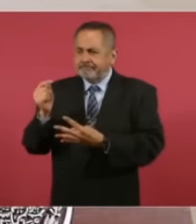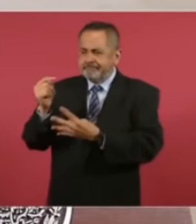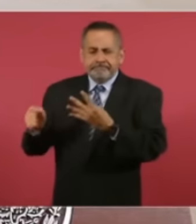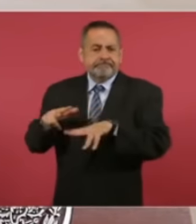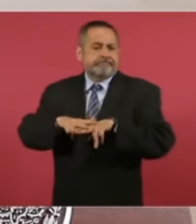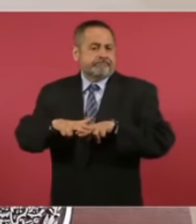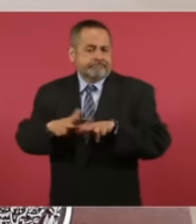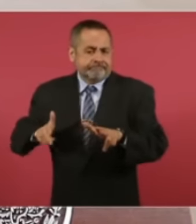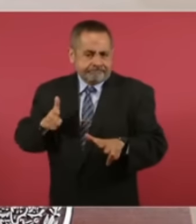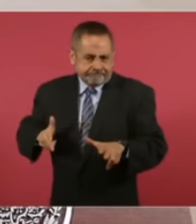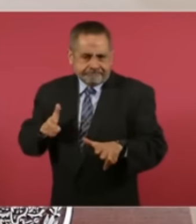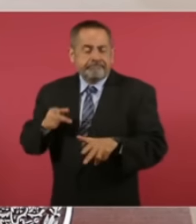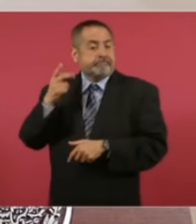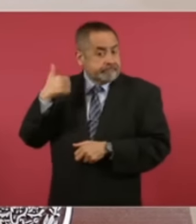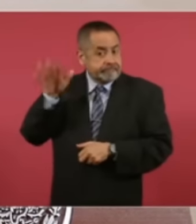los ferrocarriles,